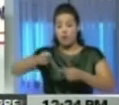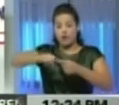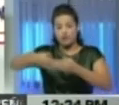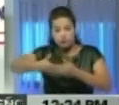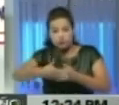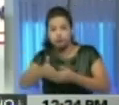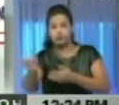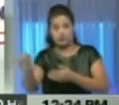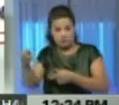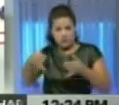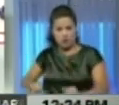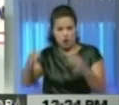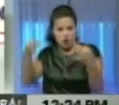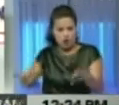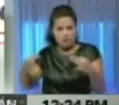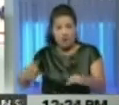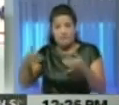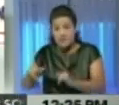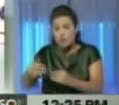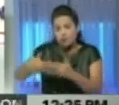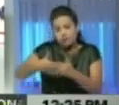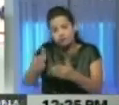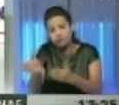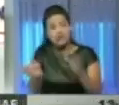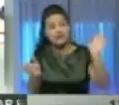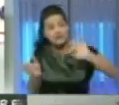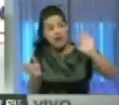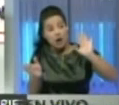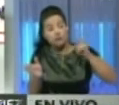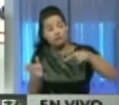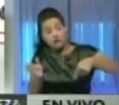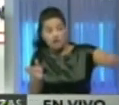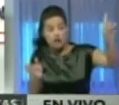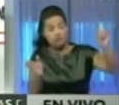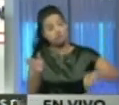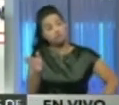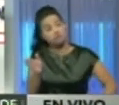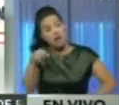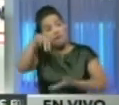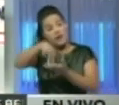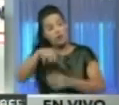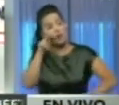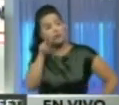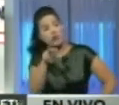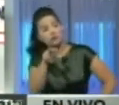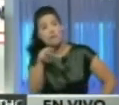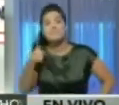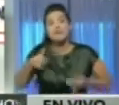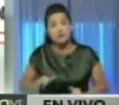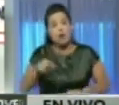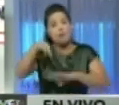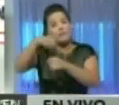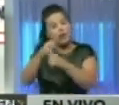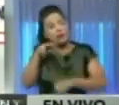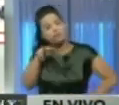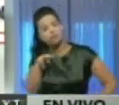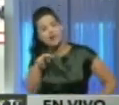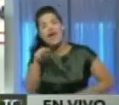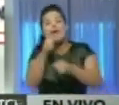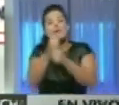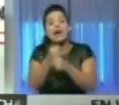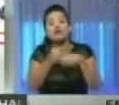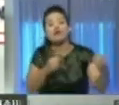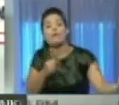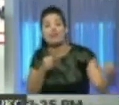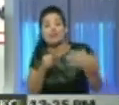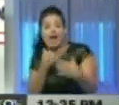lógico en cualquier casa de familia, se quedó unos minutos en la puerta, porque además estaba esperando una encomienda que